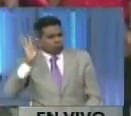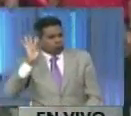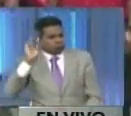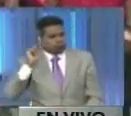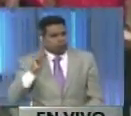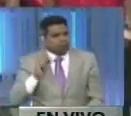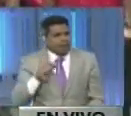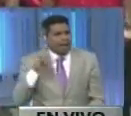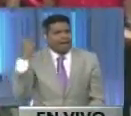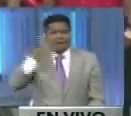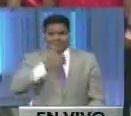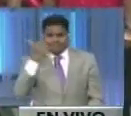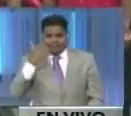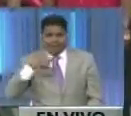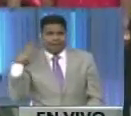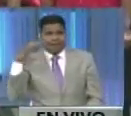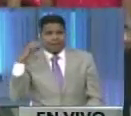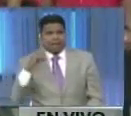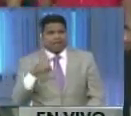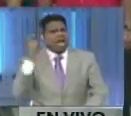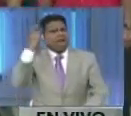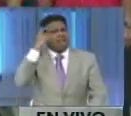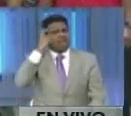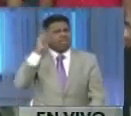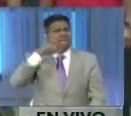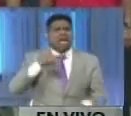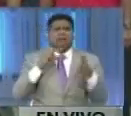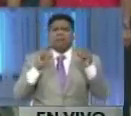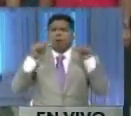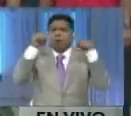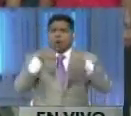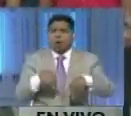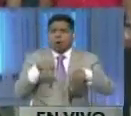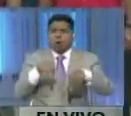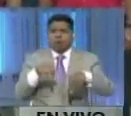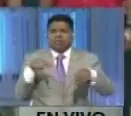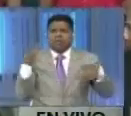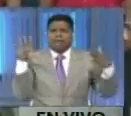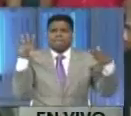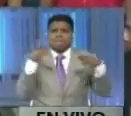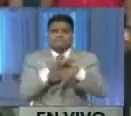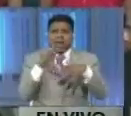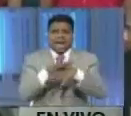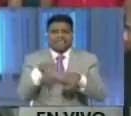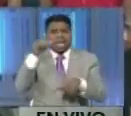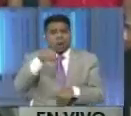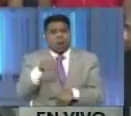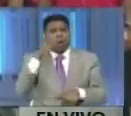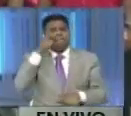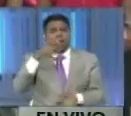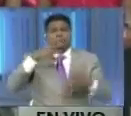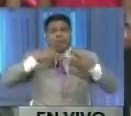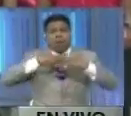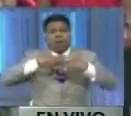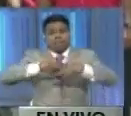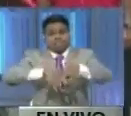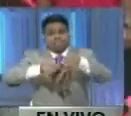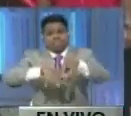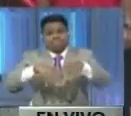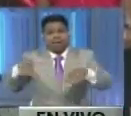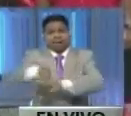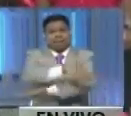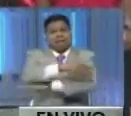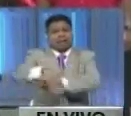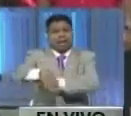Póngale fecha. Y hablamos de hoy martes. Y hoy está el pueblo en la calle, el pueblo de Portuguesa.